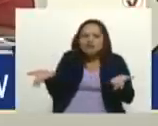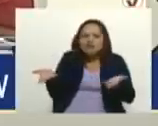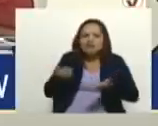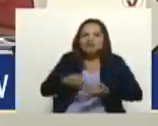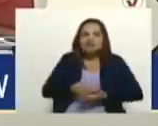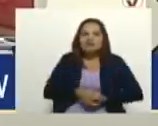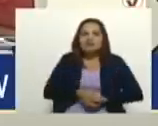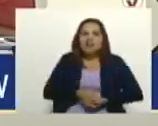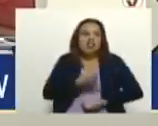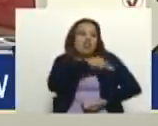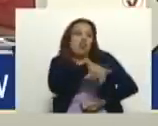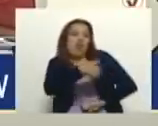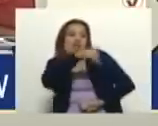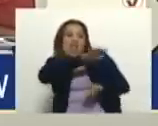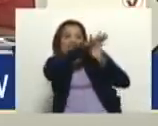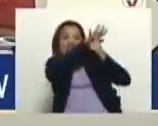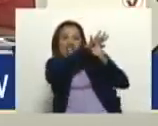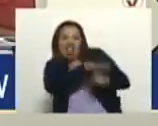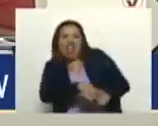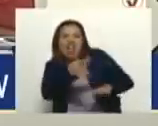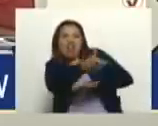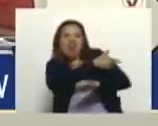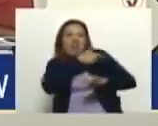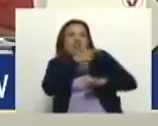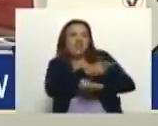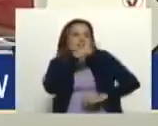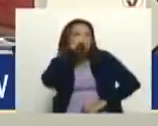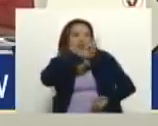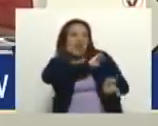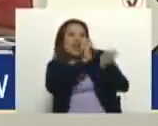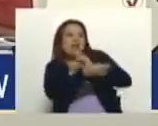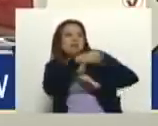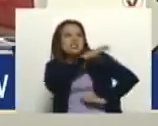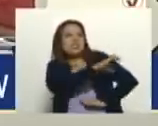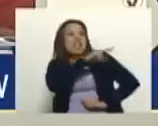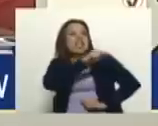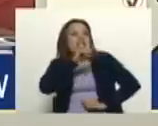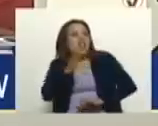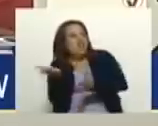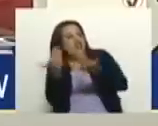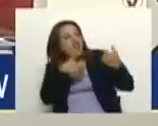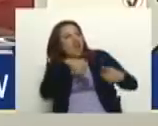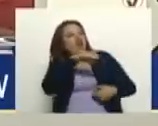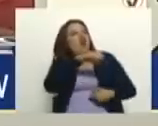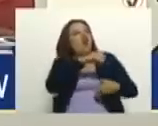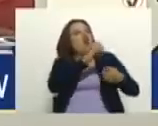Le vamos a imponer al régimen que cambie el CNE y venga la OEA a contar los votos. Sí, Luis.